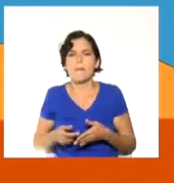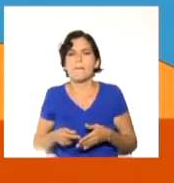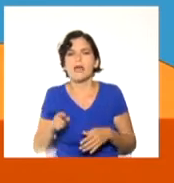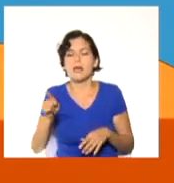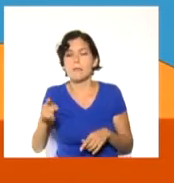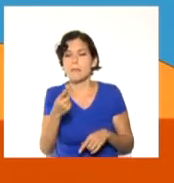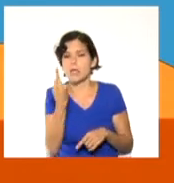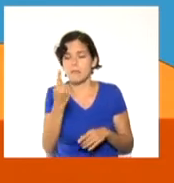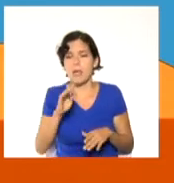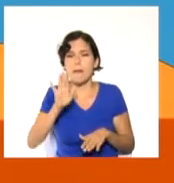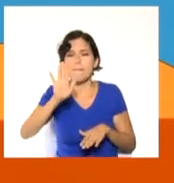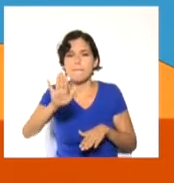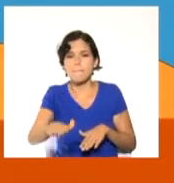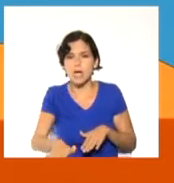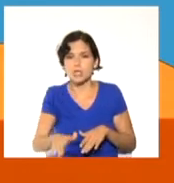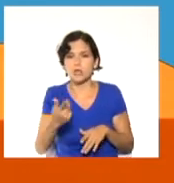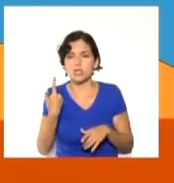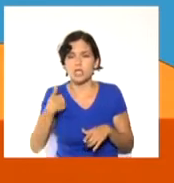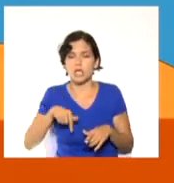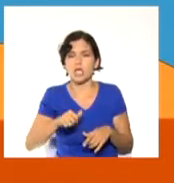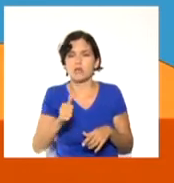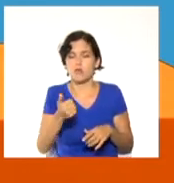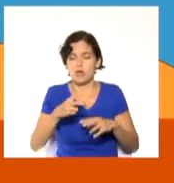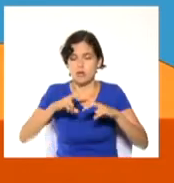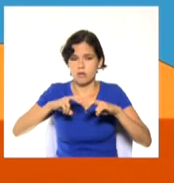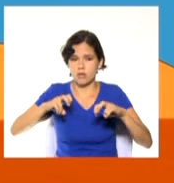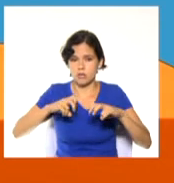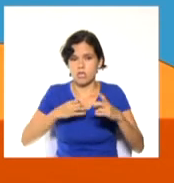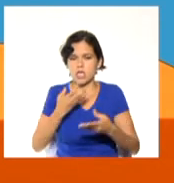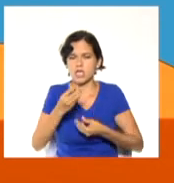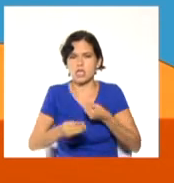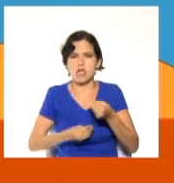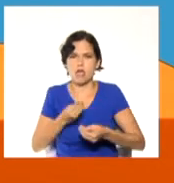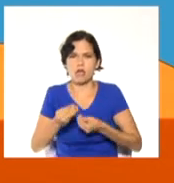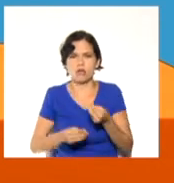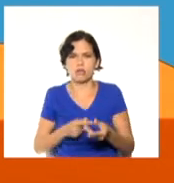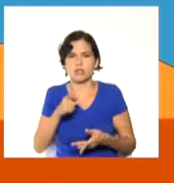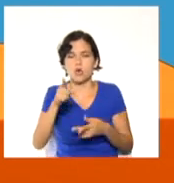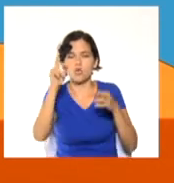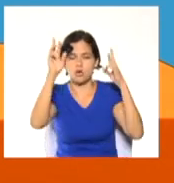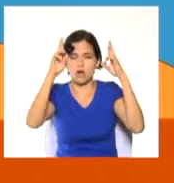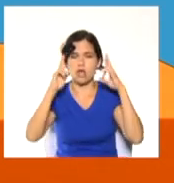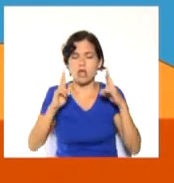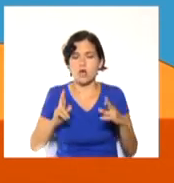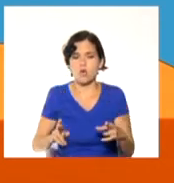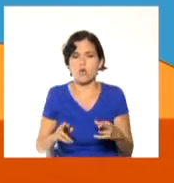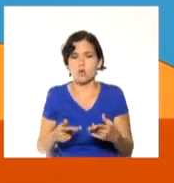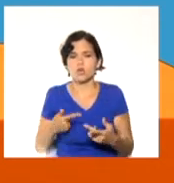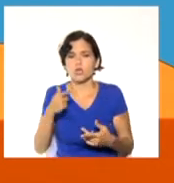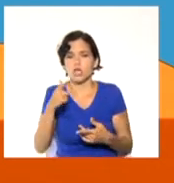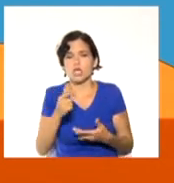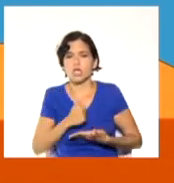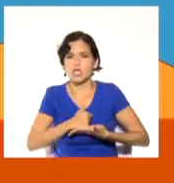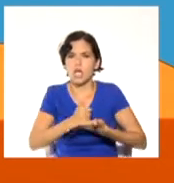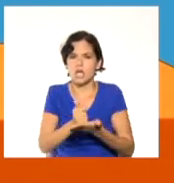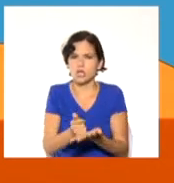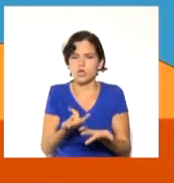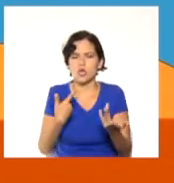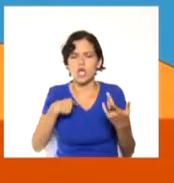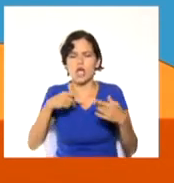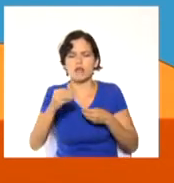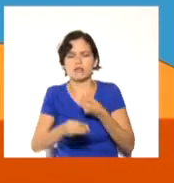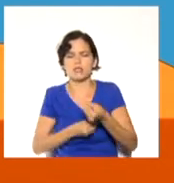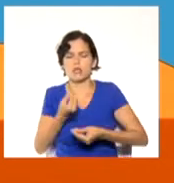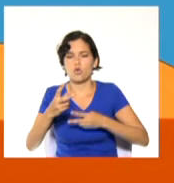primer paso debes hacer un buen diagnóstico y crearte un recurso que te genere un